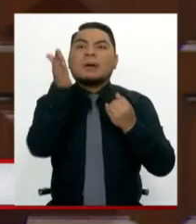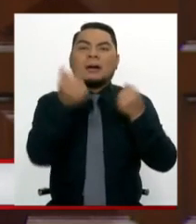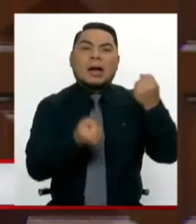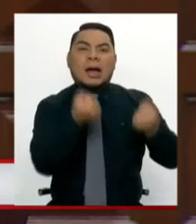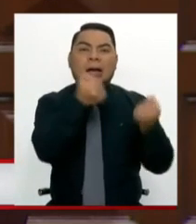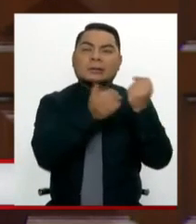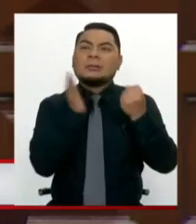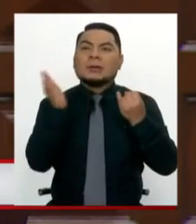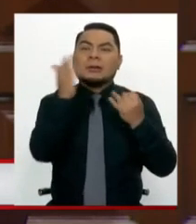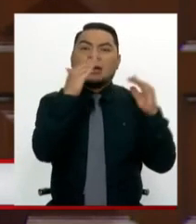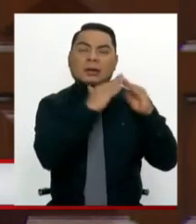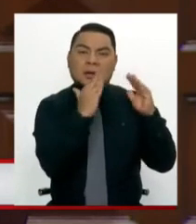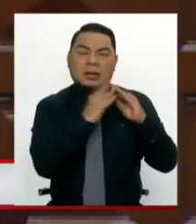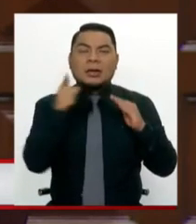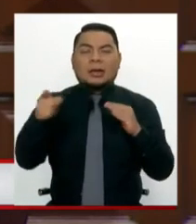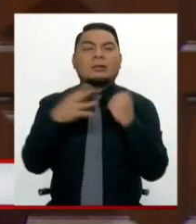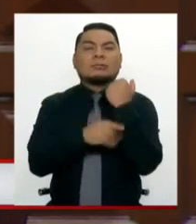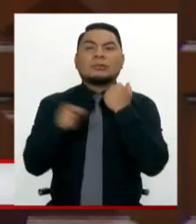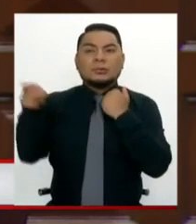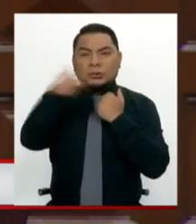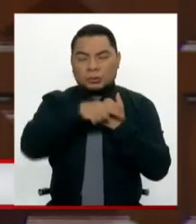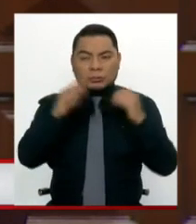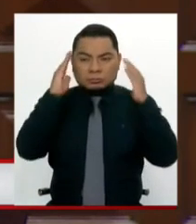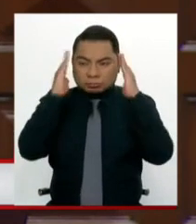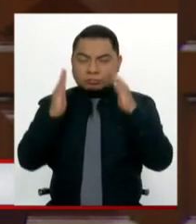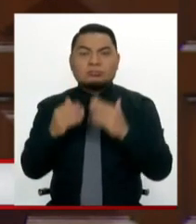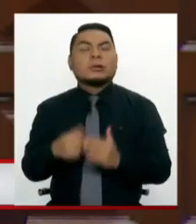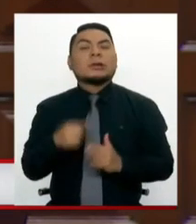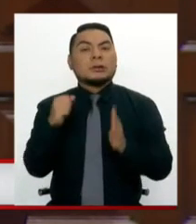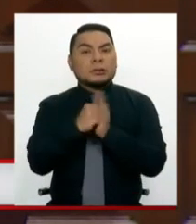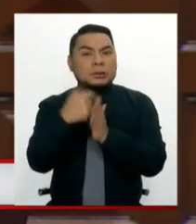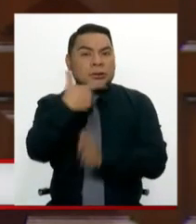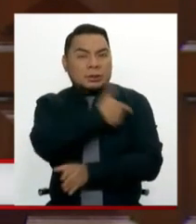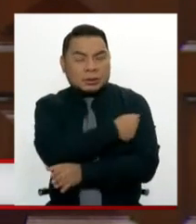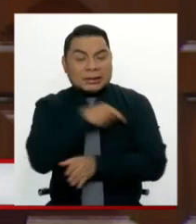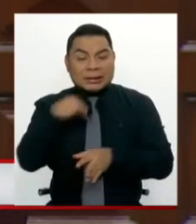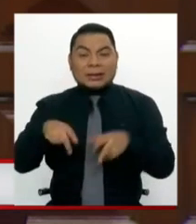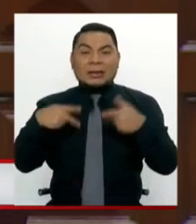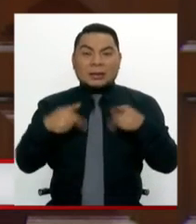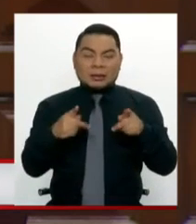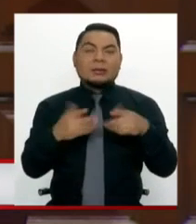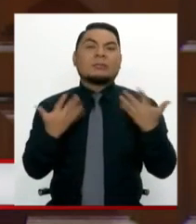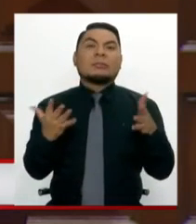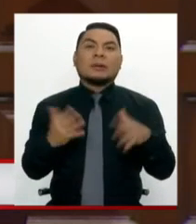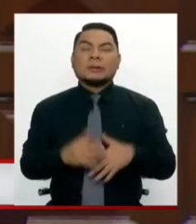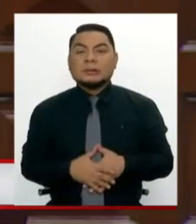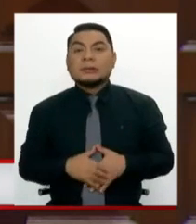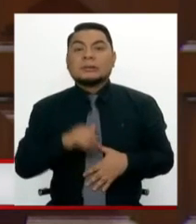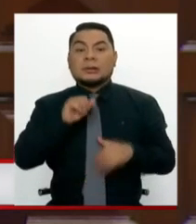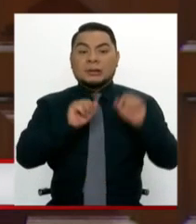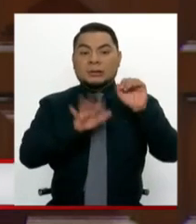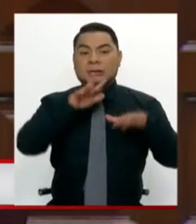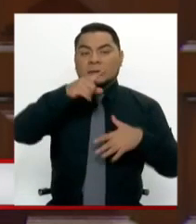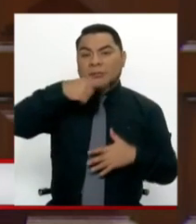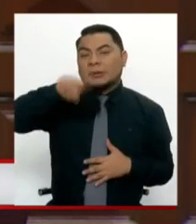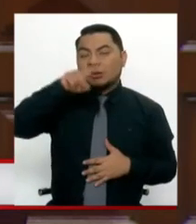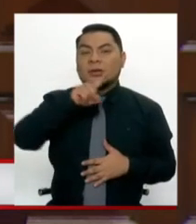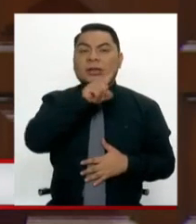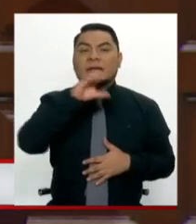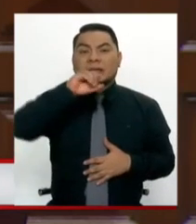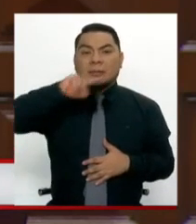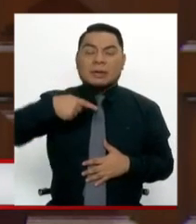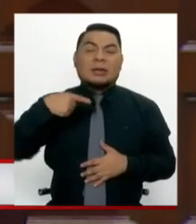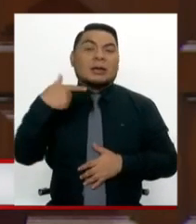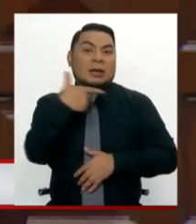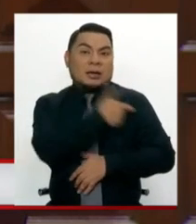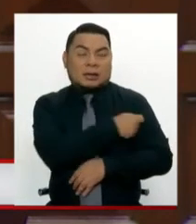los establecimientos del primer nivel de atención. Ello nos ha permitido pasar de 13.100.000